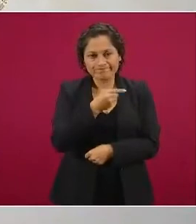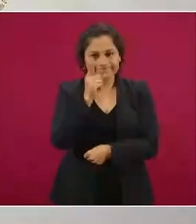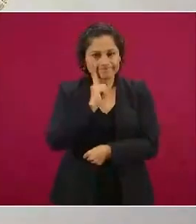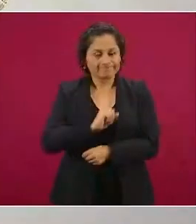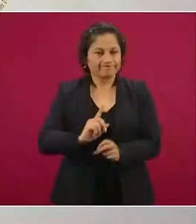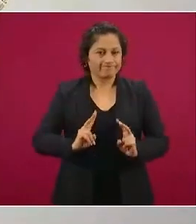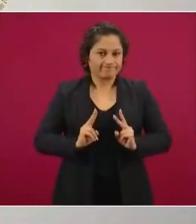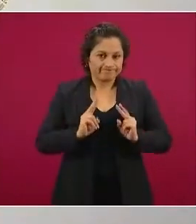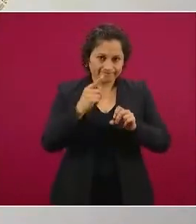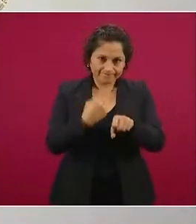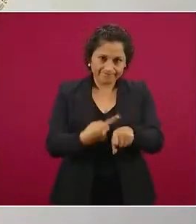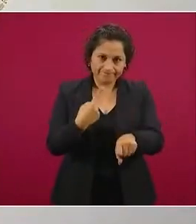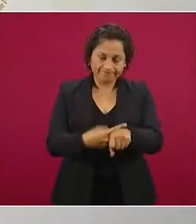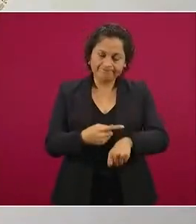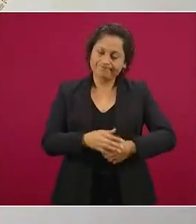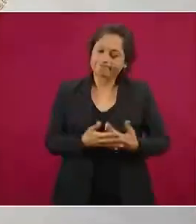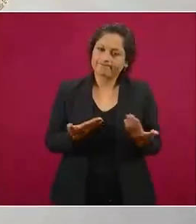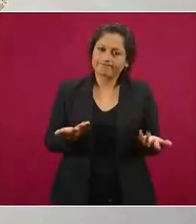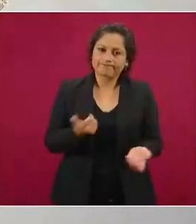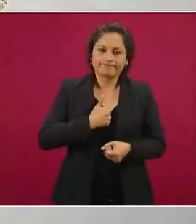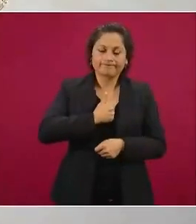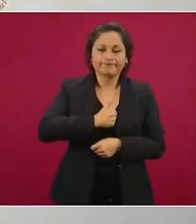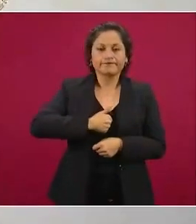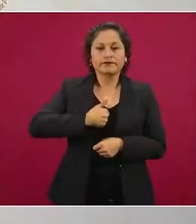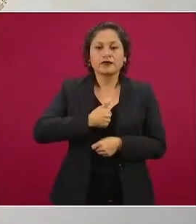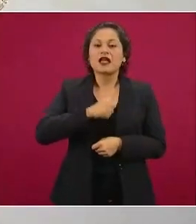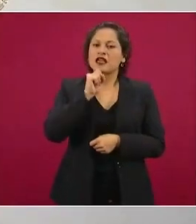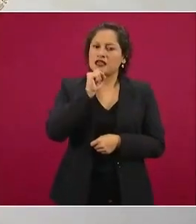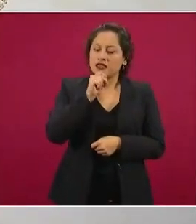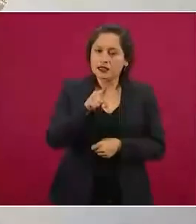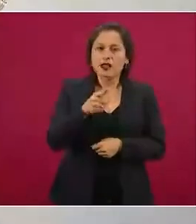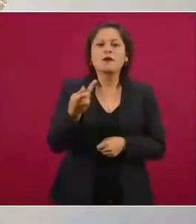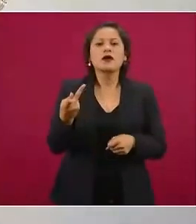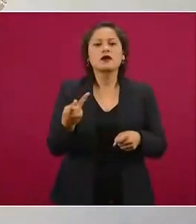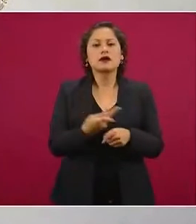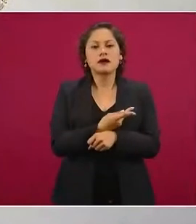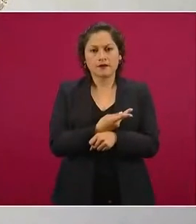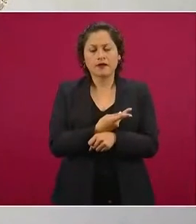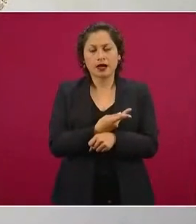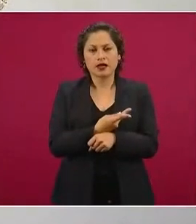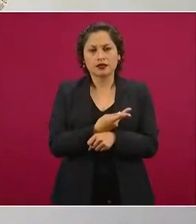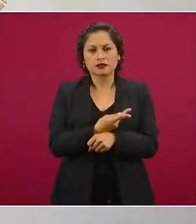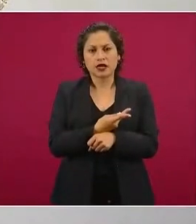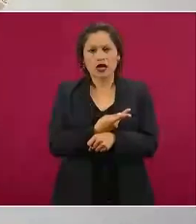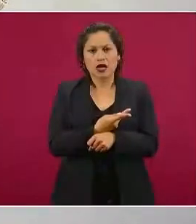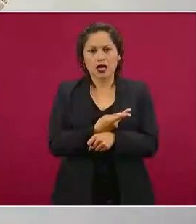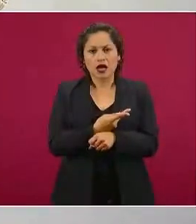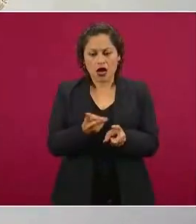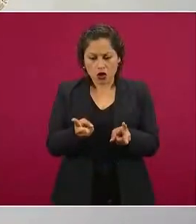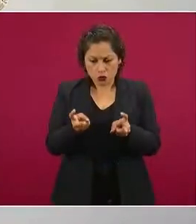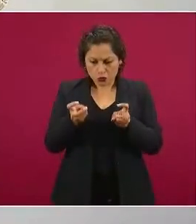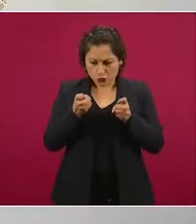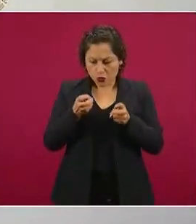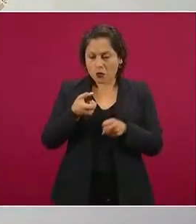y también la utilización de estos casos con propósitos